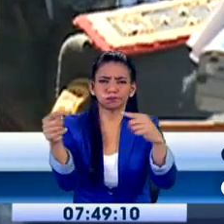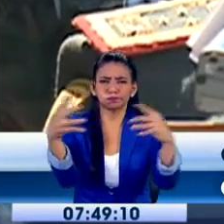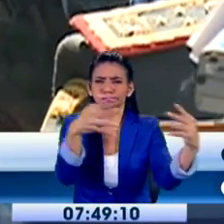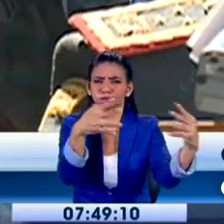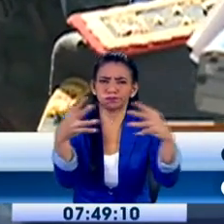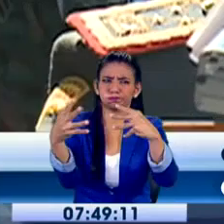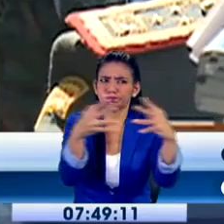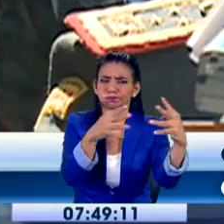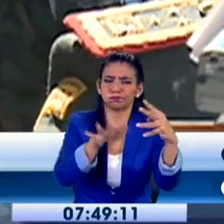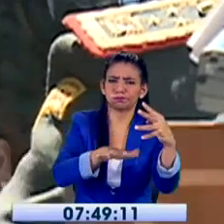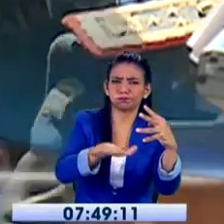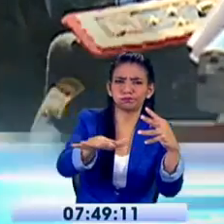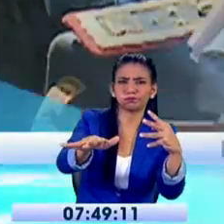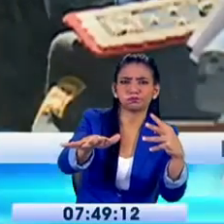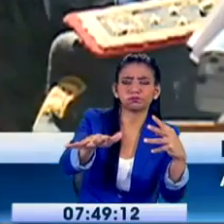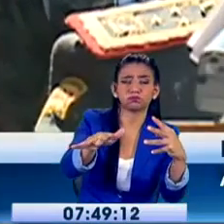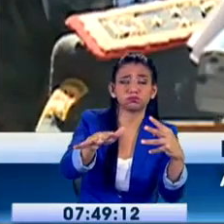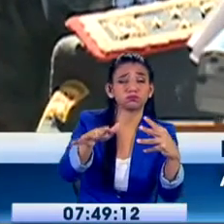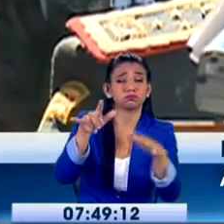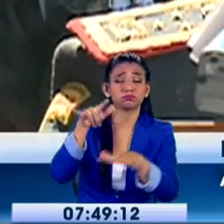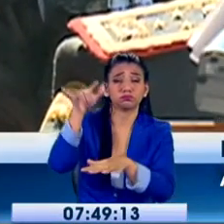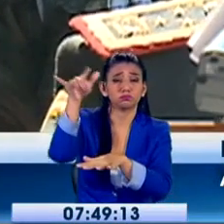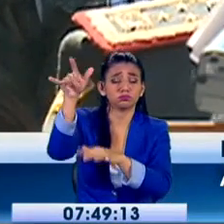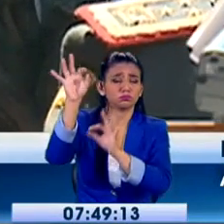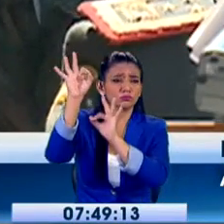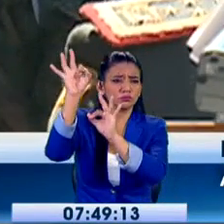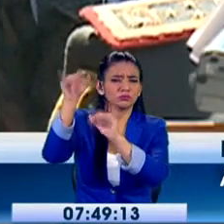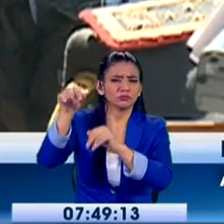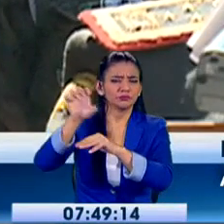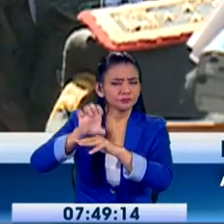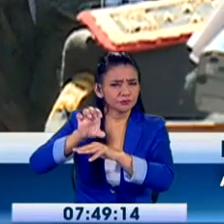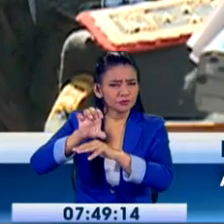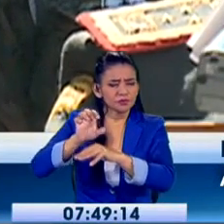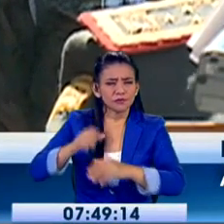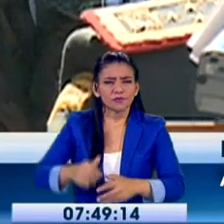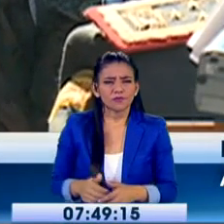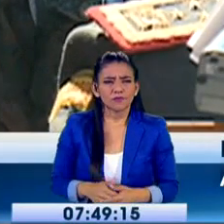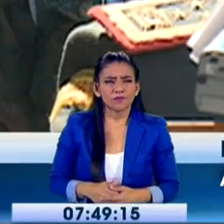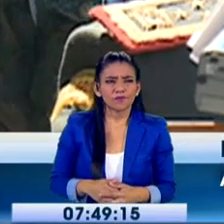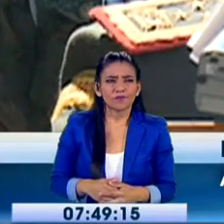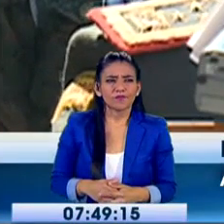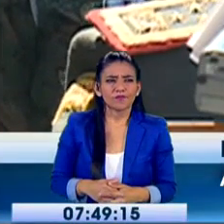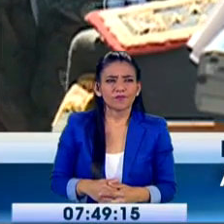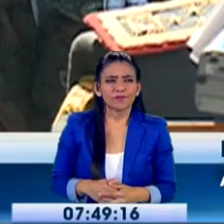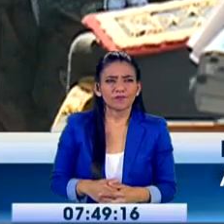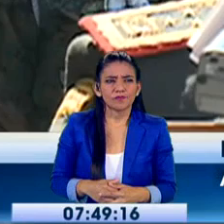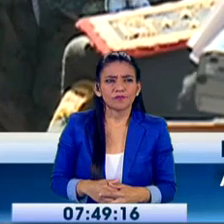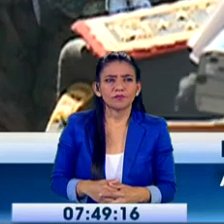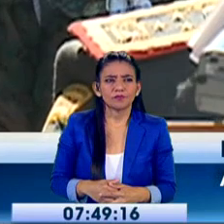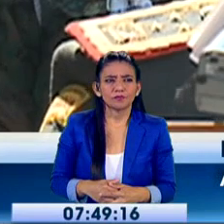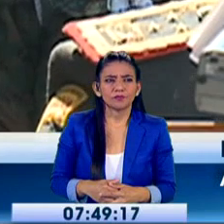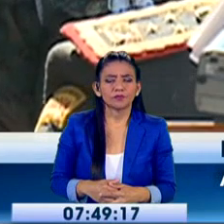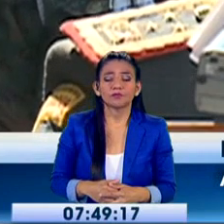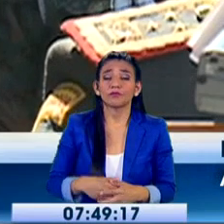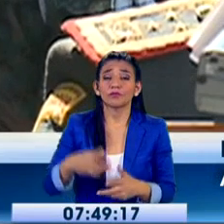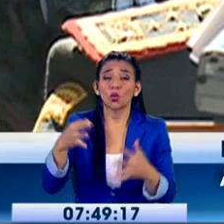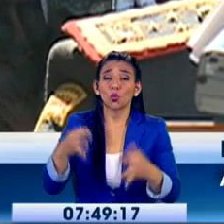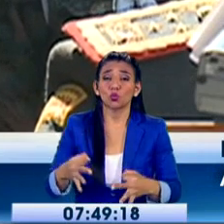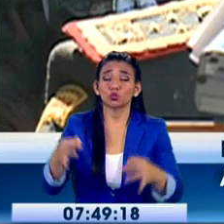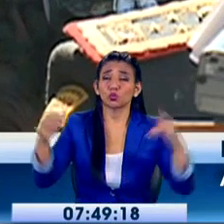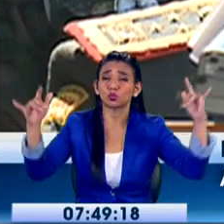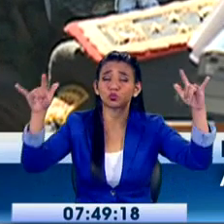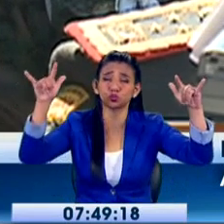destacar el desempeño de la Fuerza Aérea Ecuatoriana al ser el artífice del primer combate aéreo en